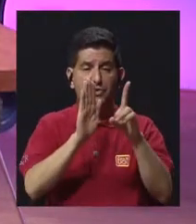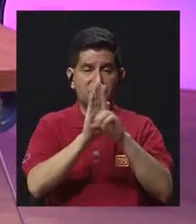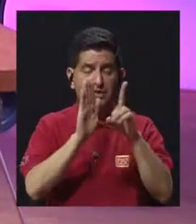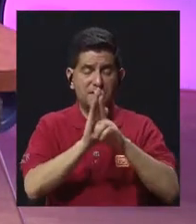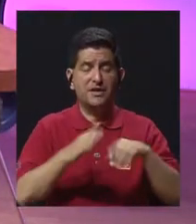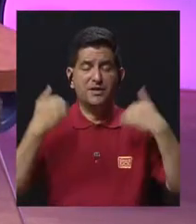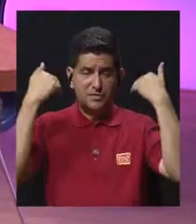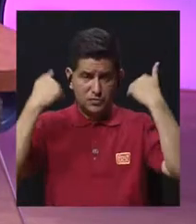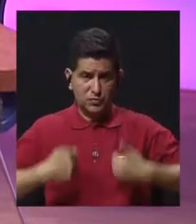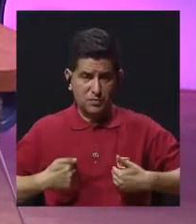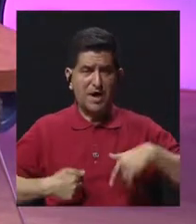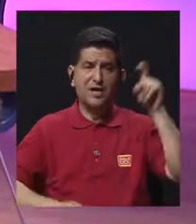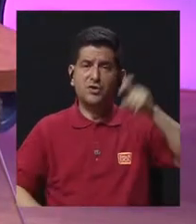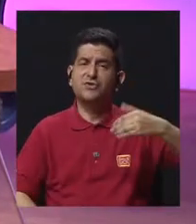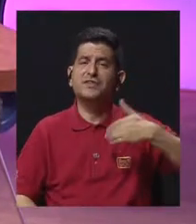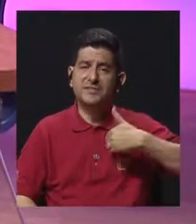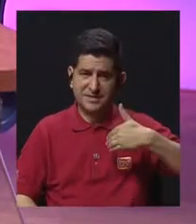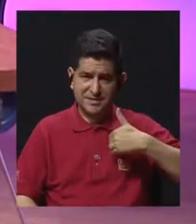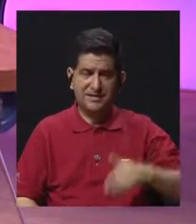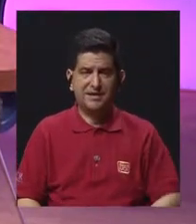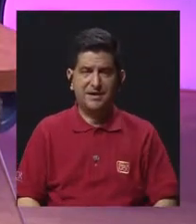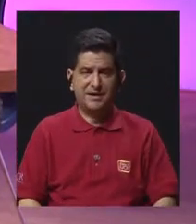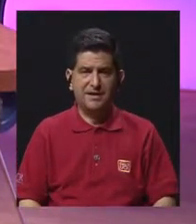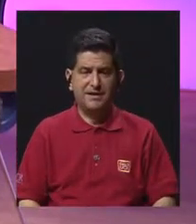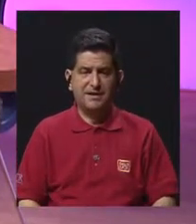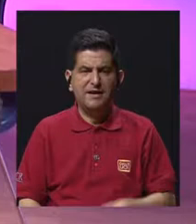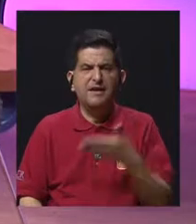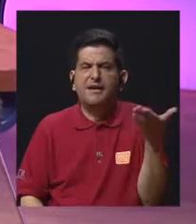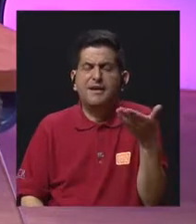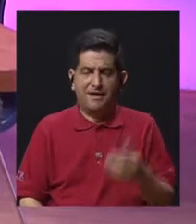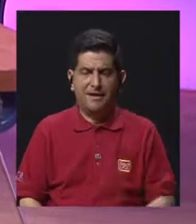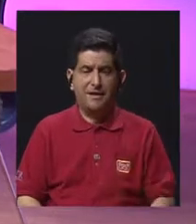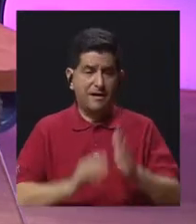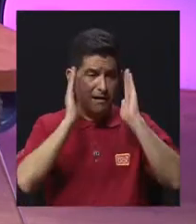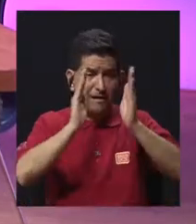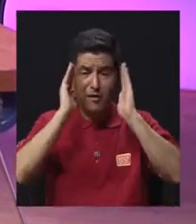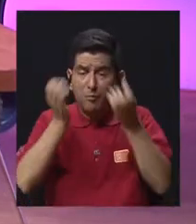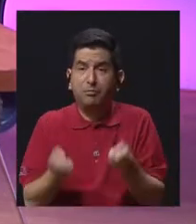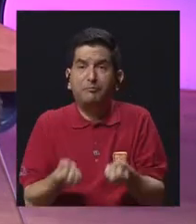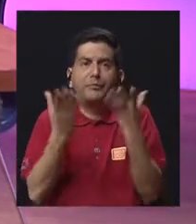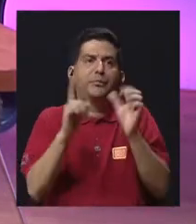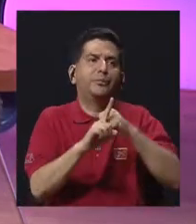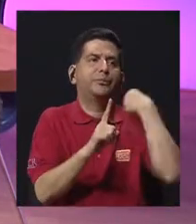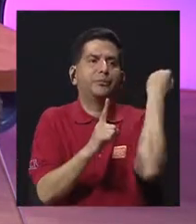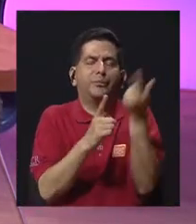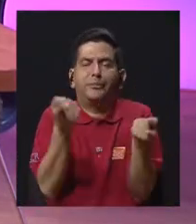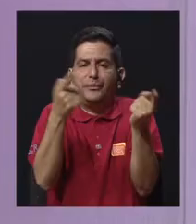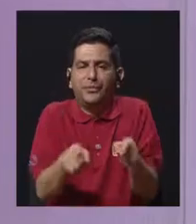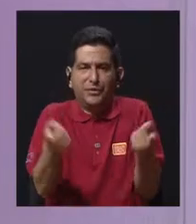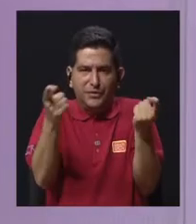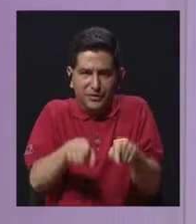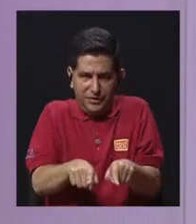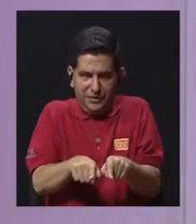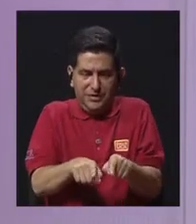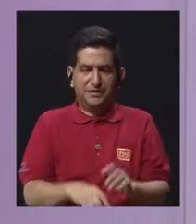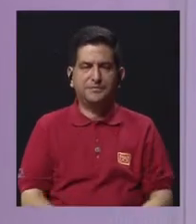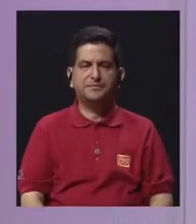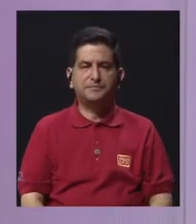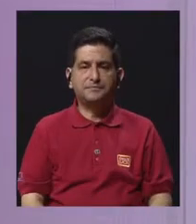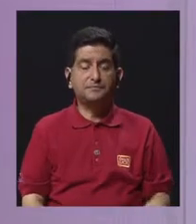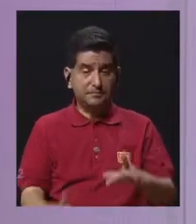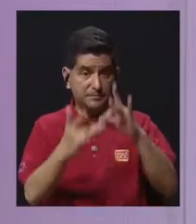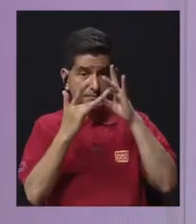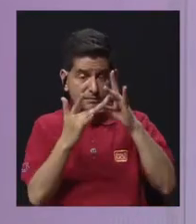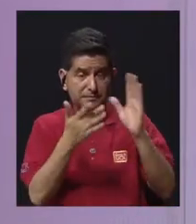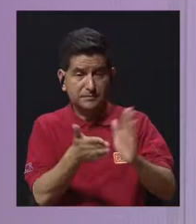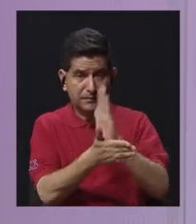derechos humanos. Y entonces, viendo la necesidad que había de atender tantas cosas, tanta situación